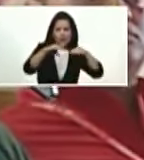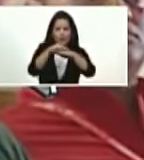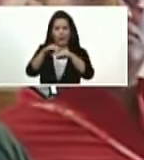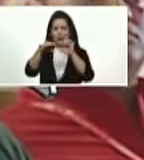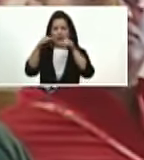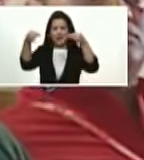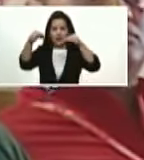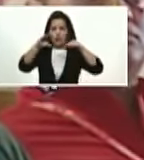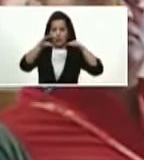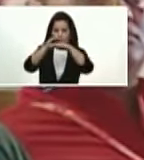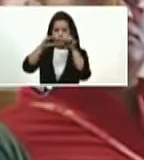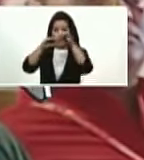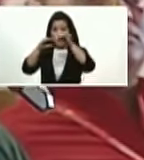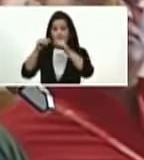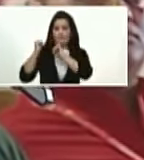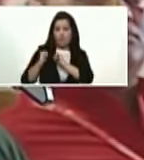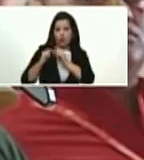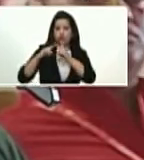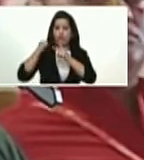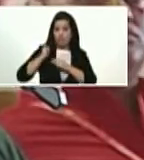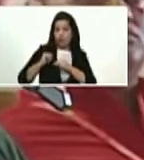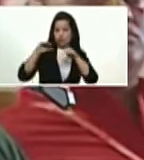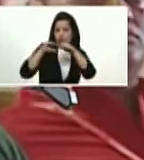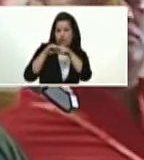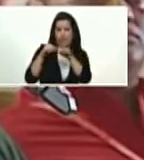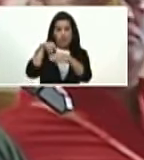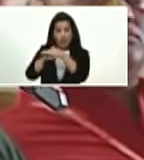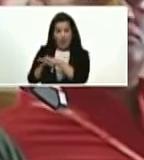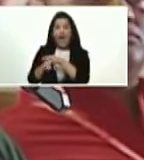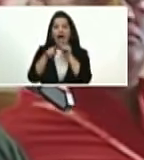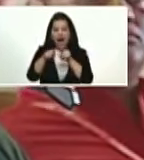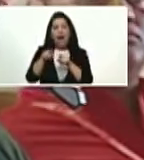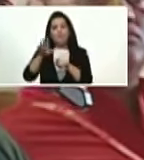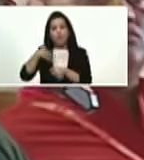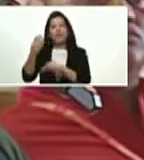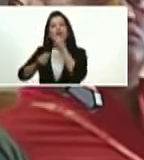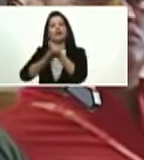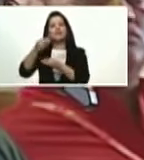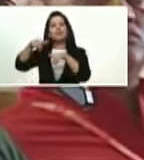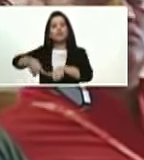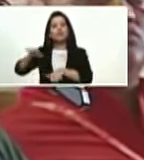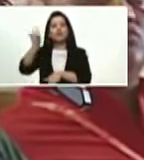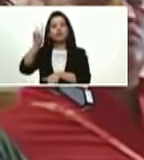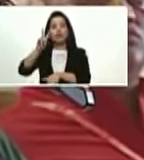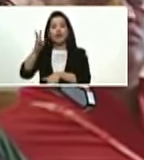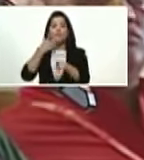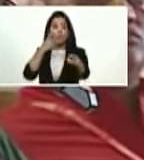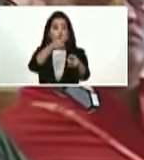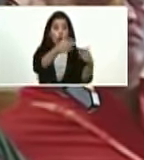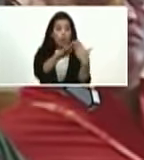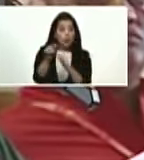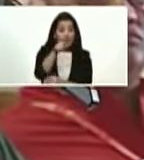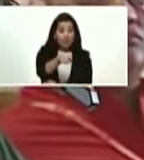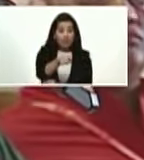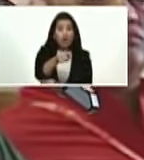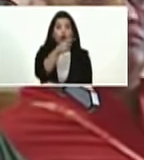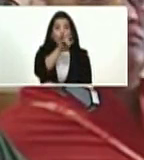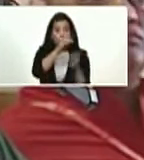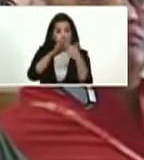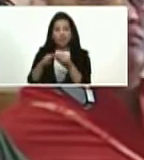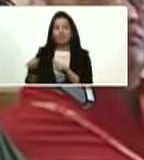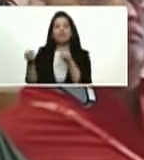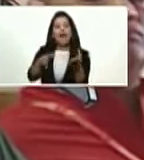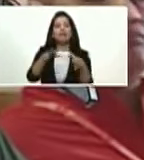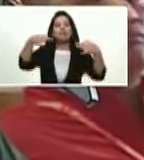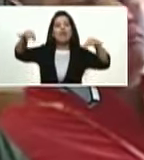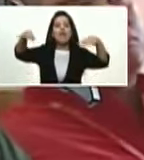de las iPads, de las tablets, para que las comunas puedan desarrollar estos productos. Y estos productos no se importen, sino que las propias